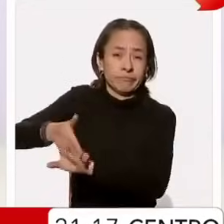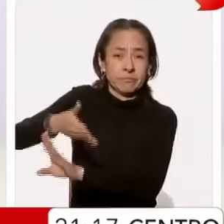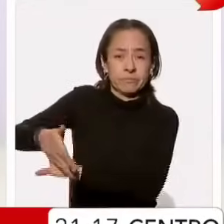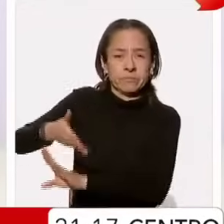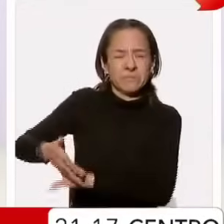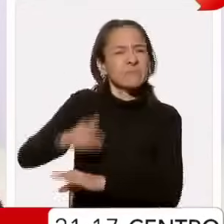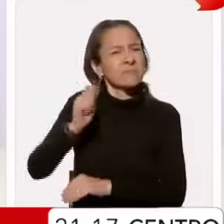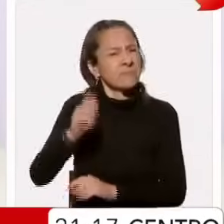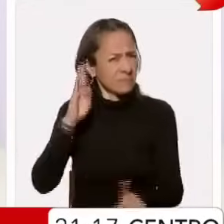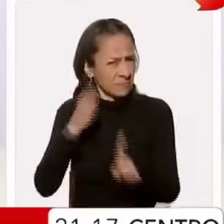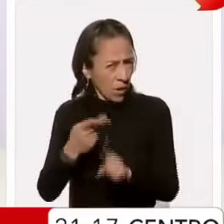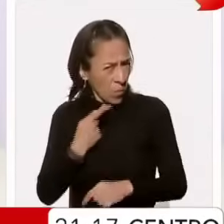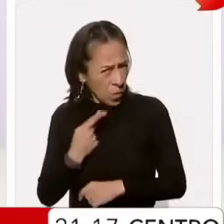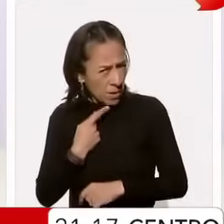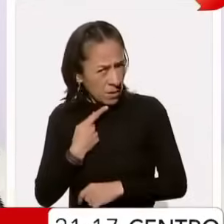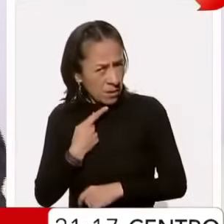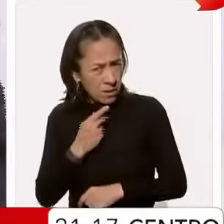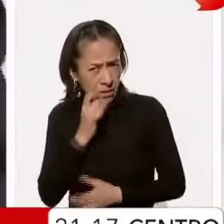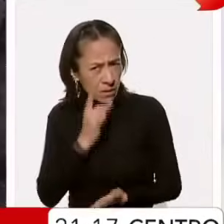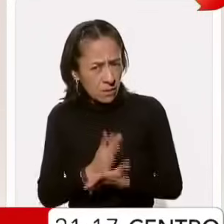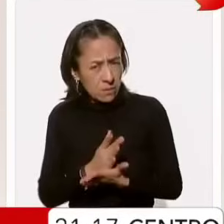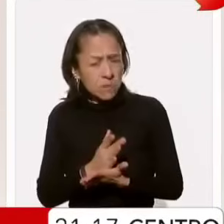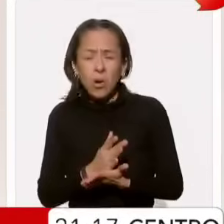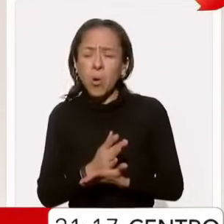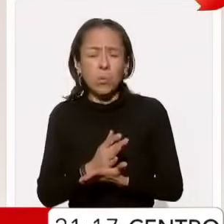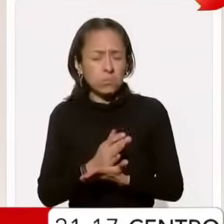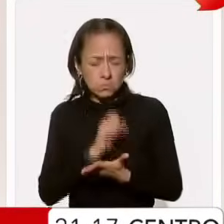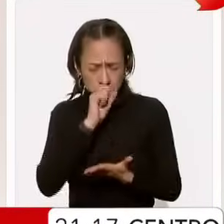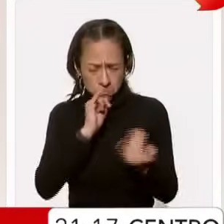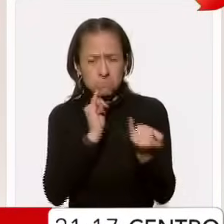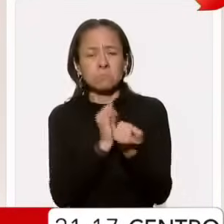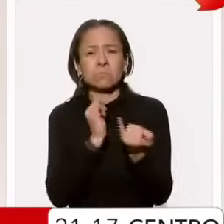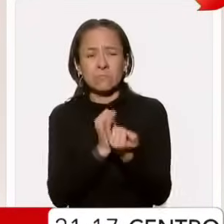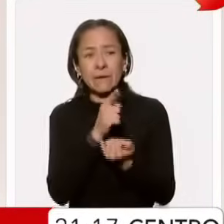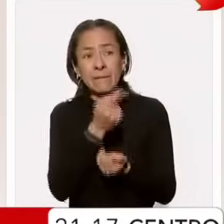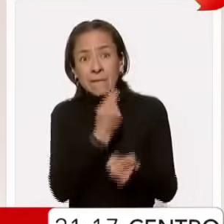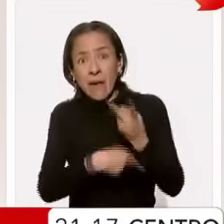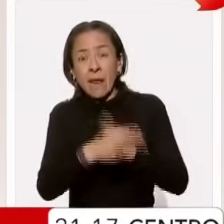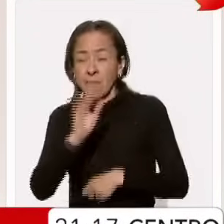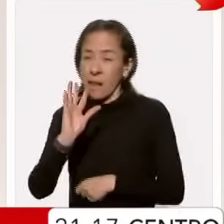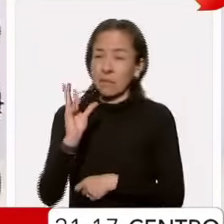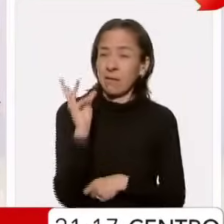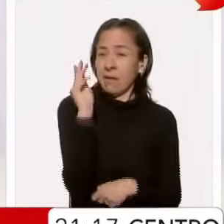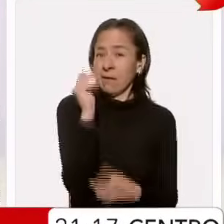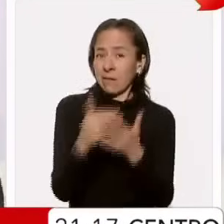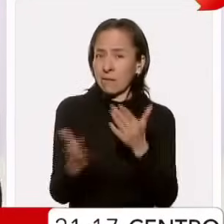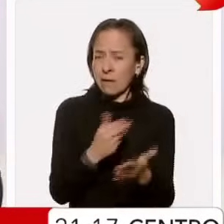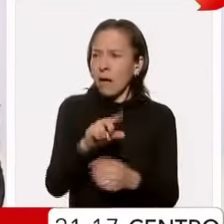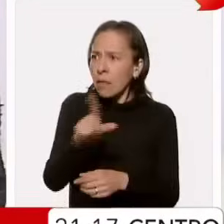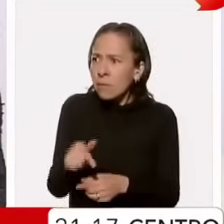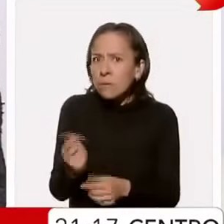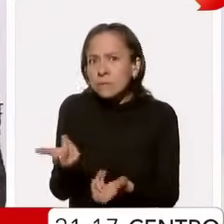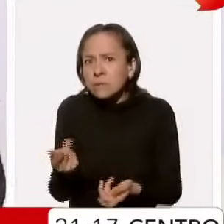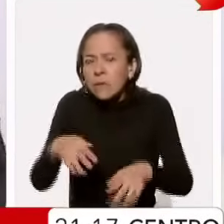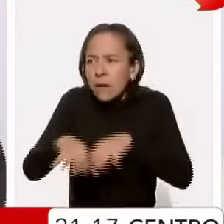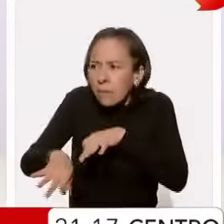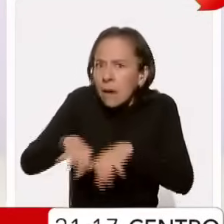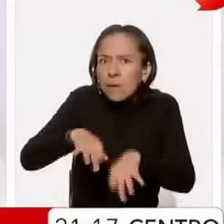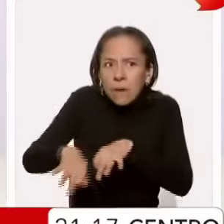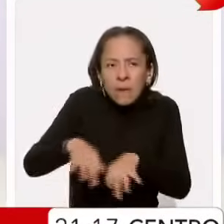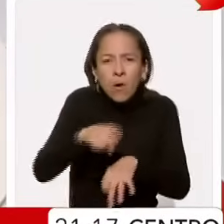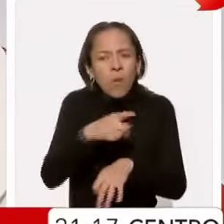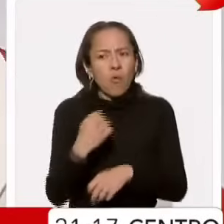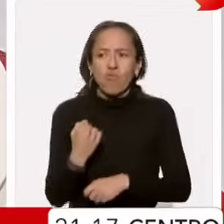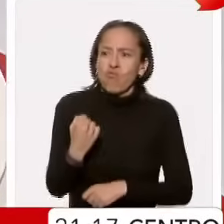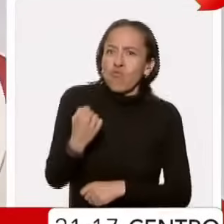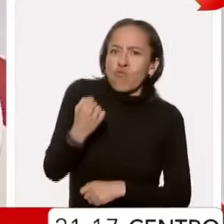hablando de empleos, por ejemplo, cada vez más la tecnificación, pero el propio desarrollo, la fuerza que va tomando la propia inteligencia artificial,